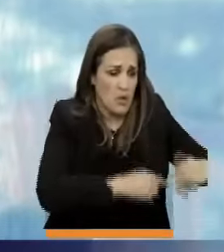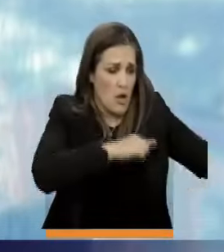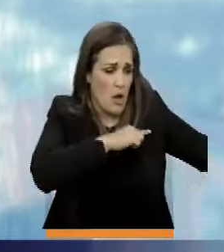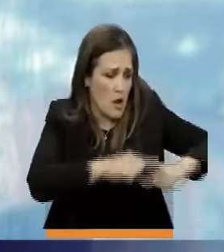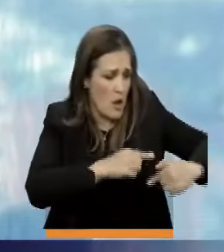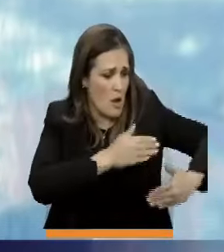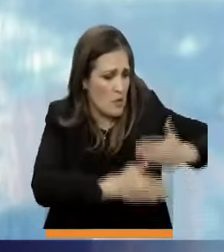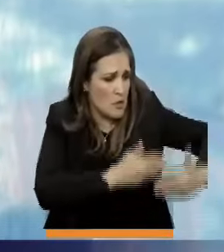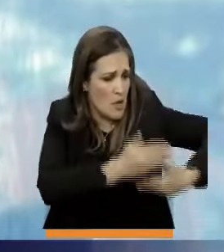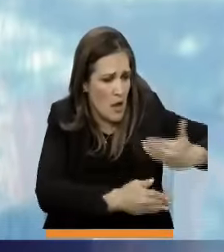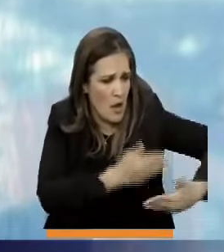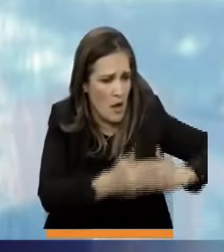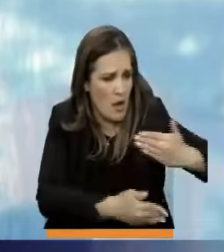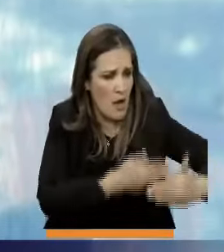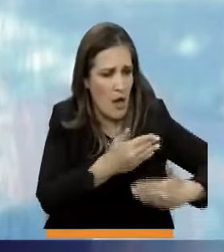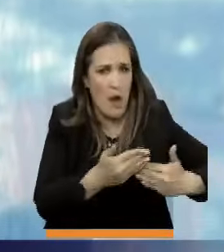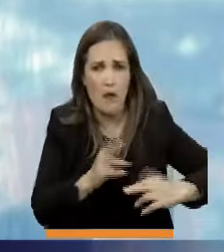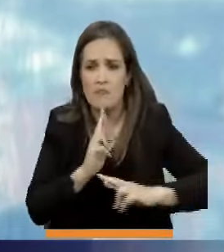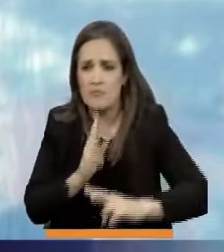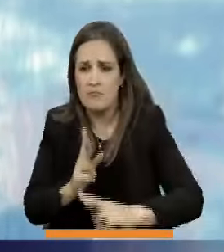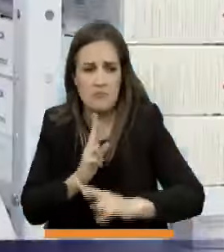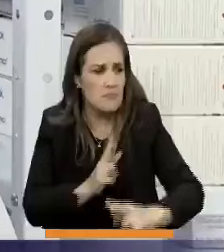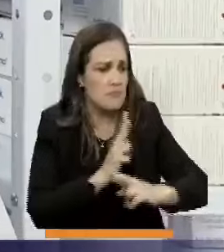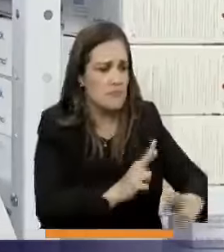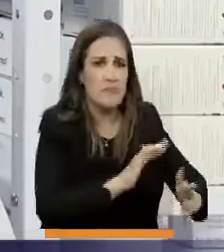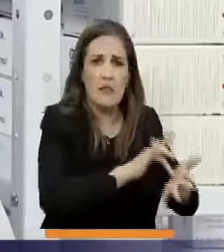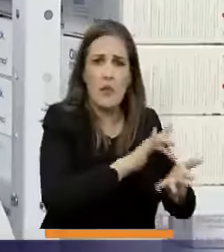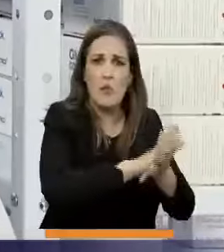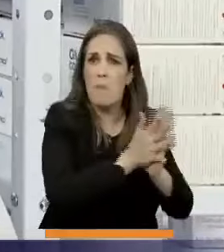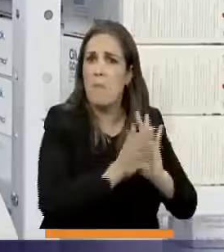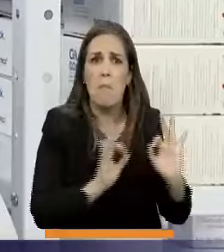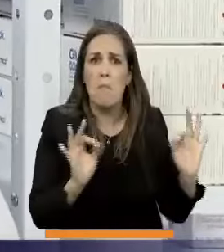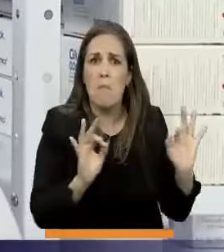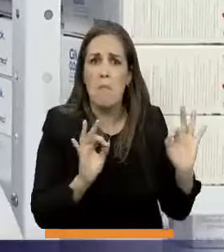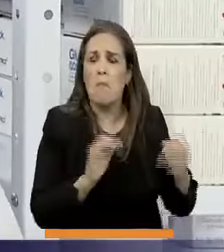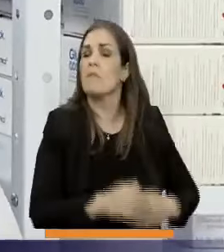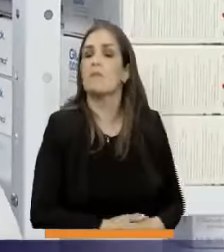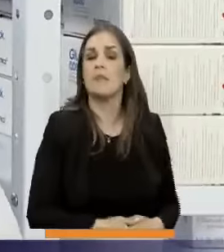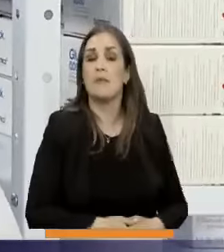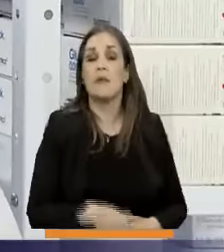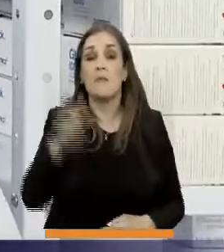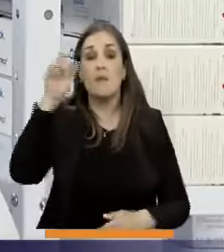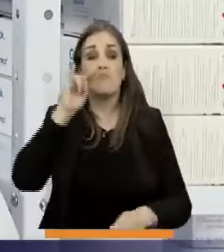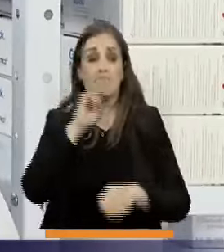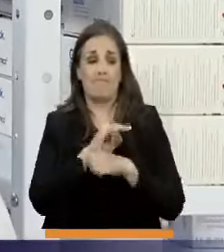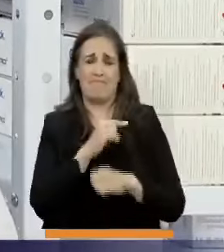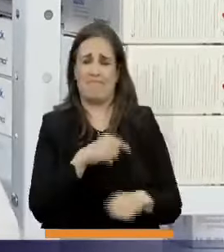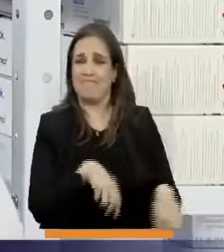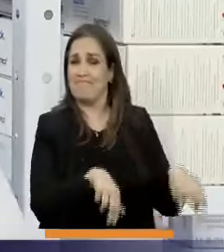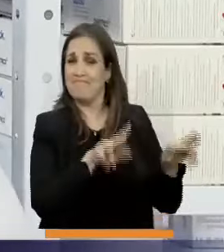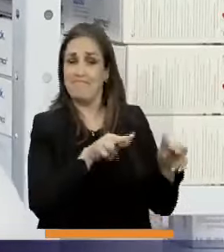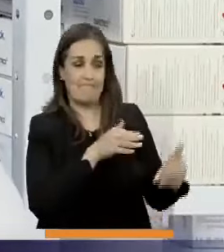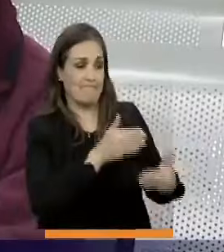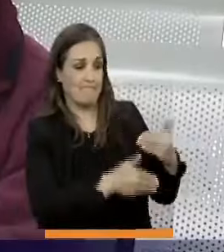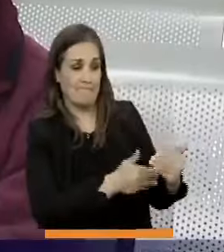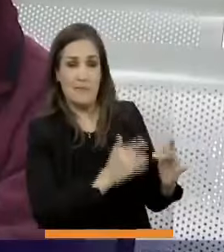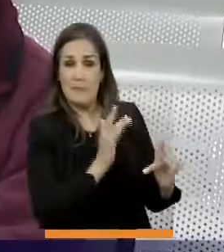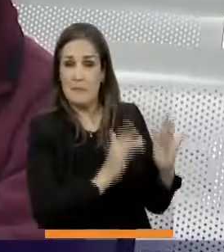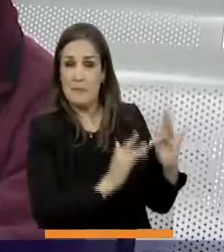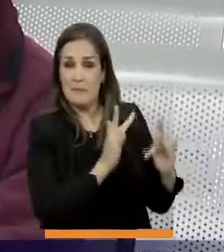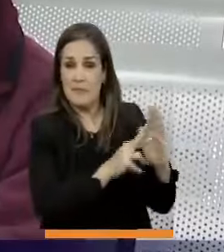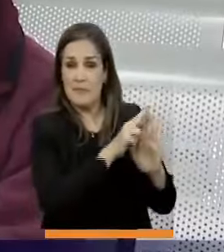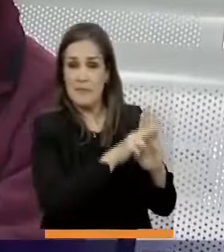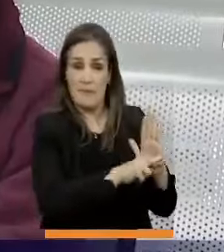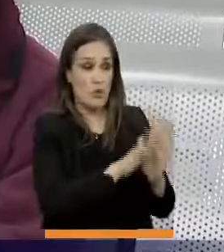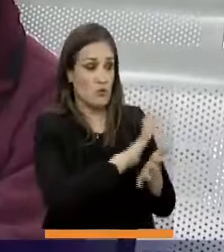que lo que realmente se les reconoció en deuda a hospitales y clínicas. Concluyó el superintendente que hubo múltiples irregularidades en el proceso de liquidación